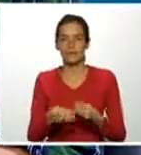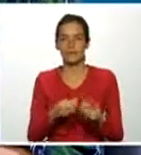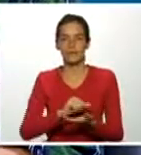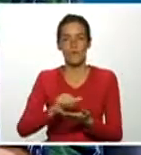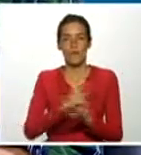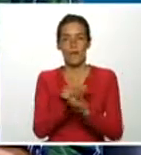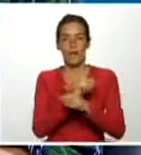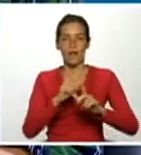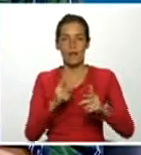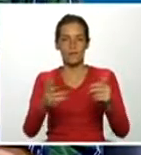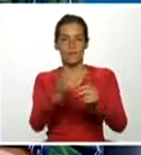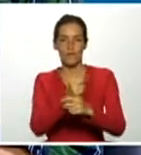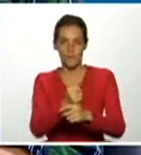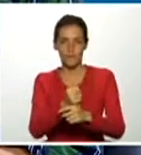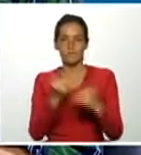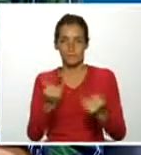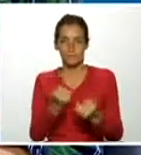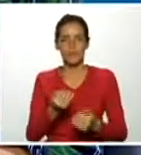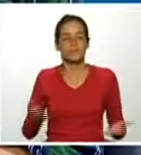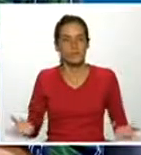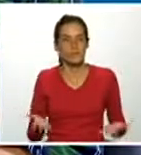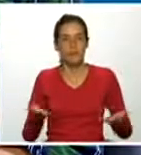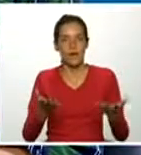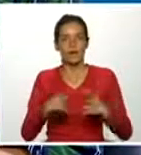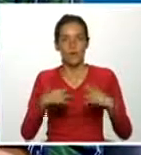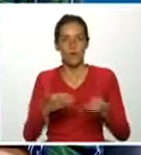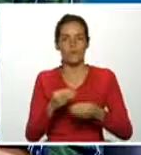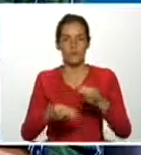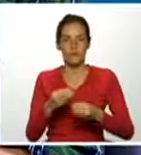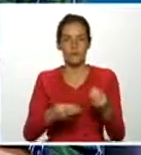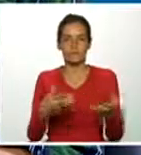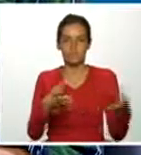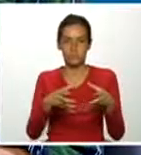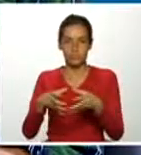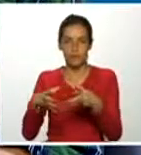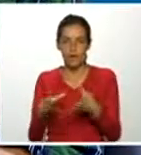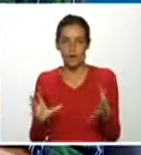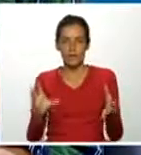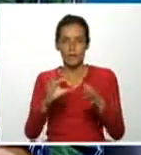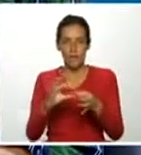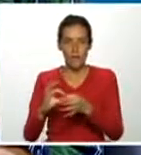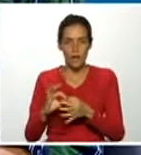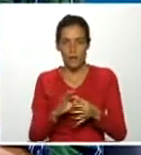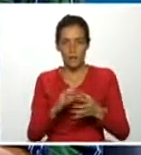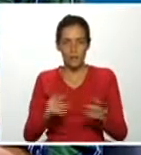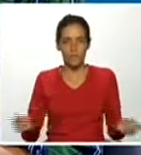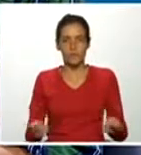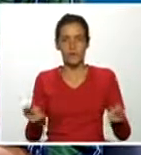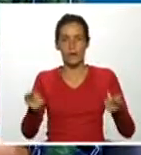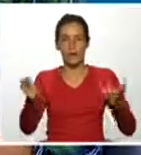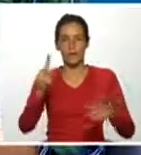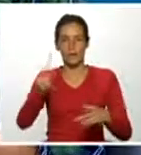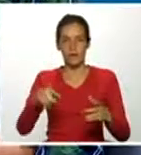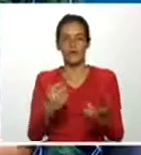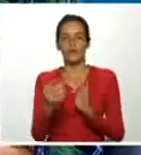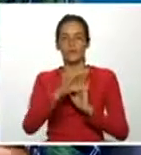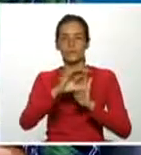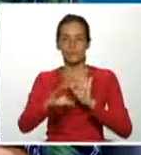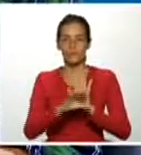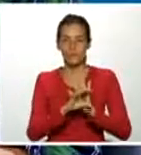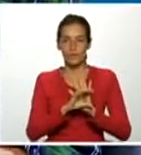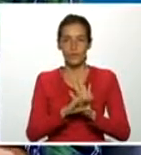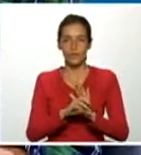queremos alcanzar, ¿no? Es propiciar, inducir, catalizar, conformar, coayudar, impulsar la constitución